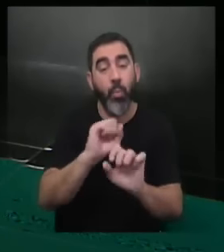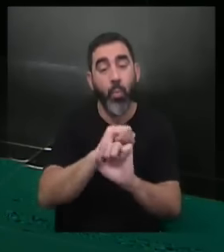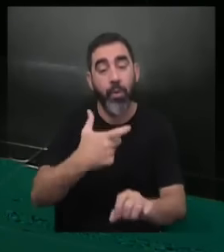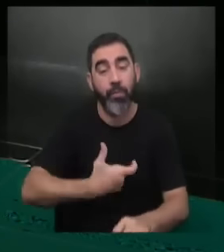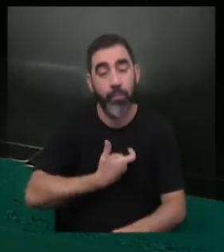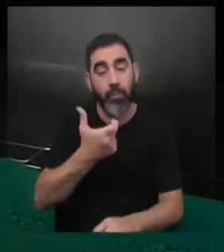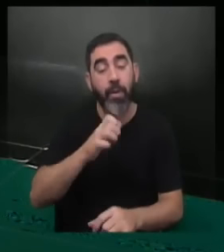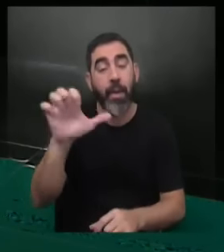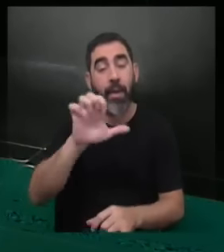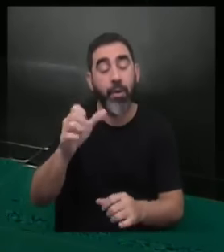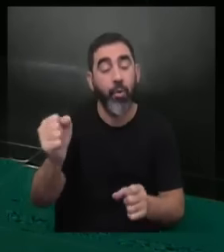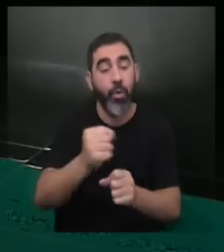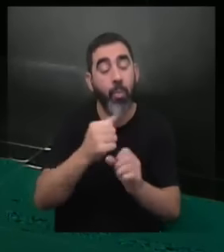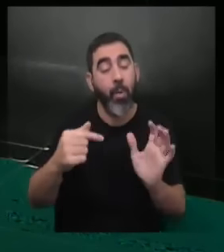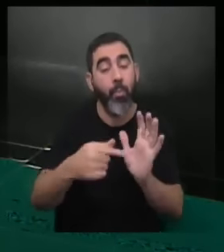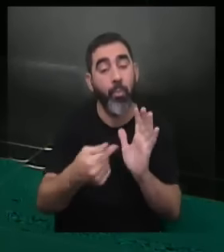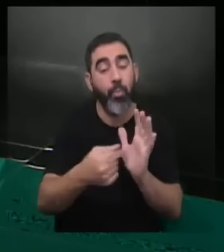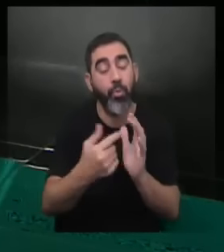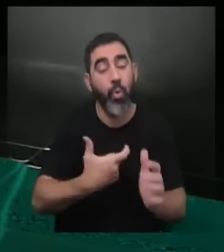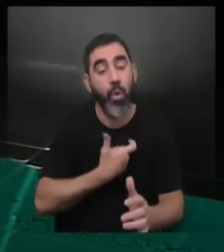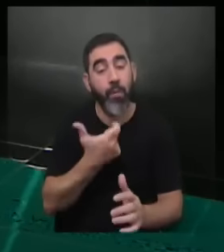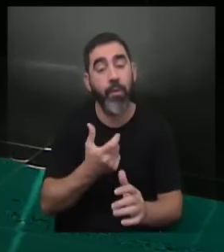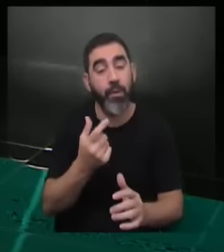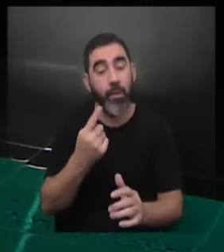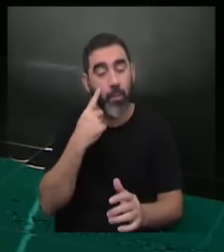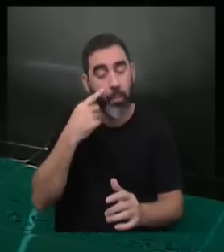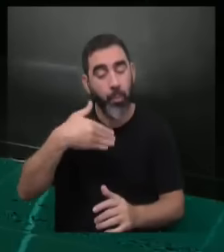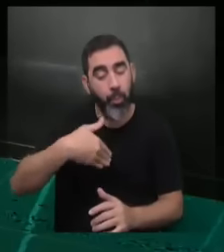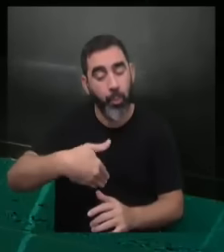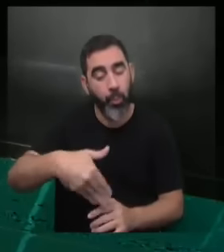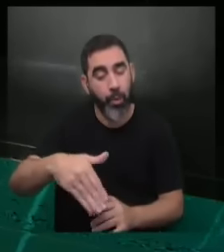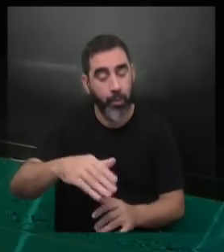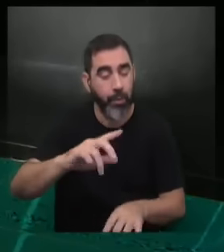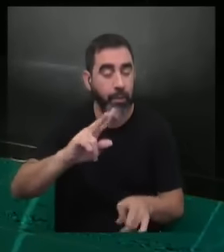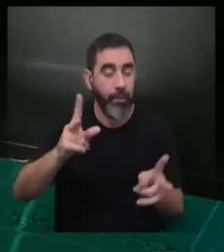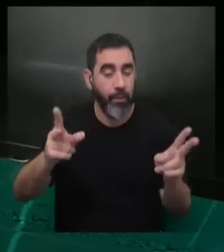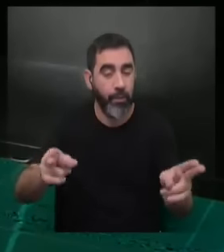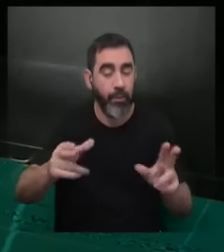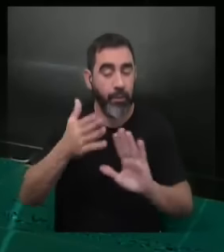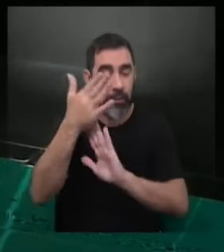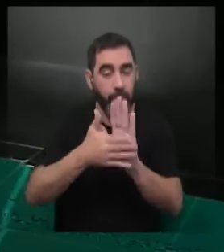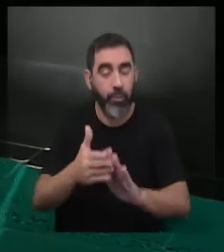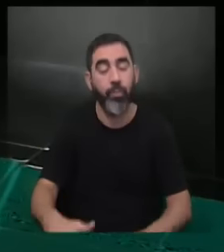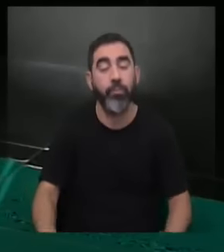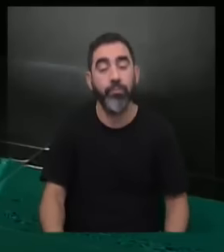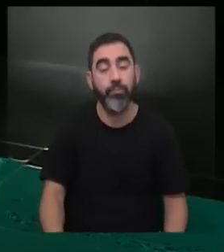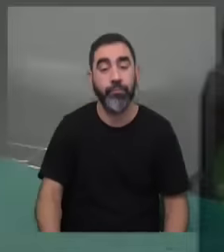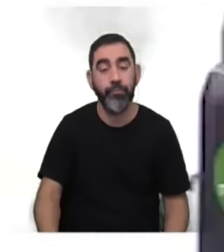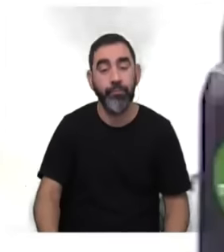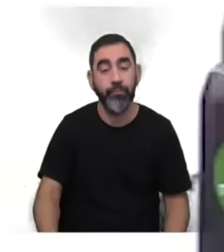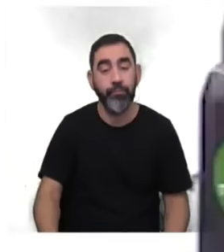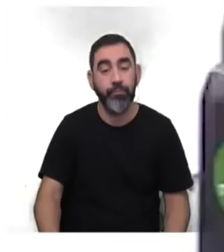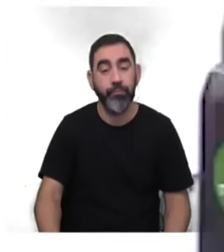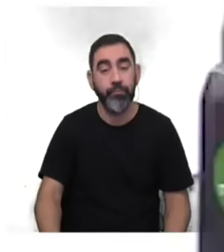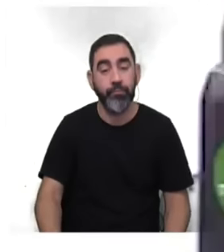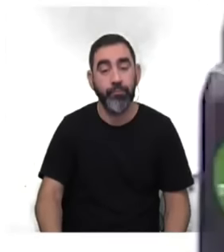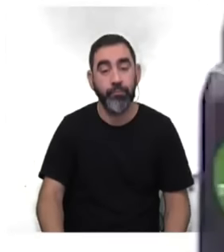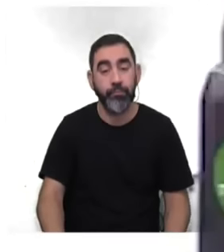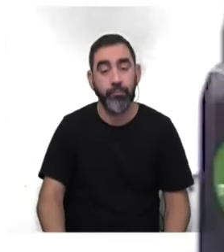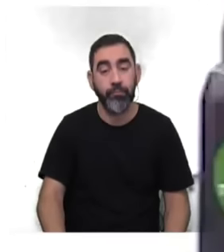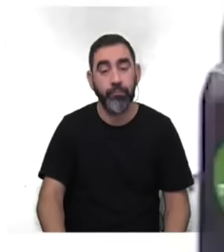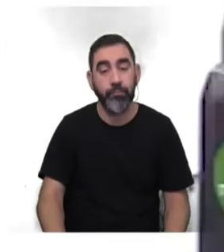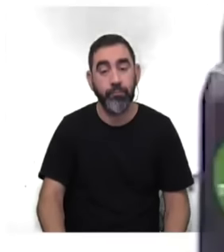por puntos para empezar a aplicarla después de un periodo de regulación en todo el territorio nacional consideramos